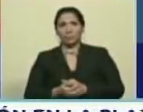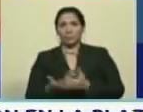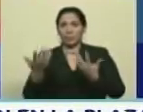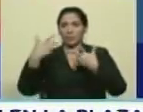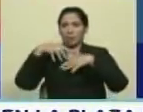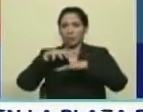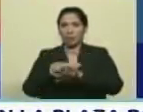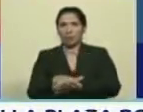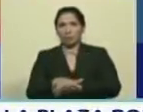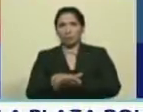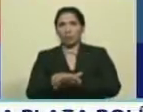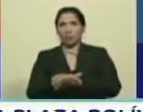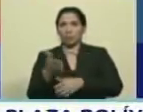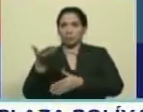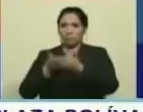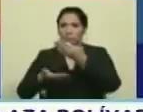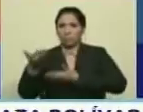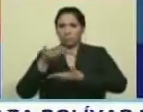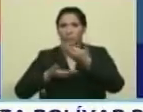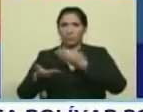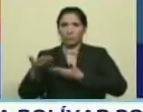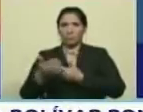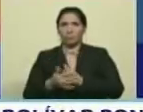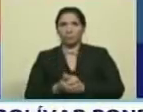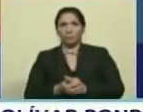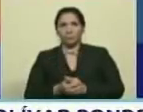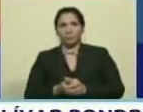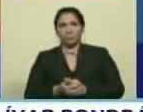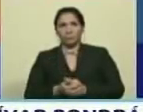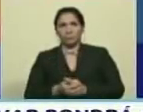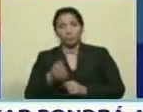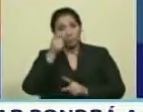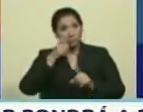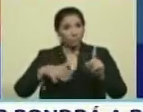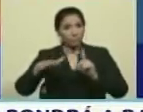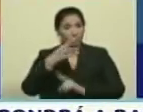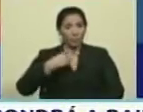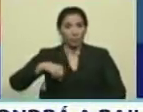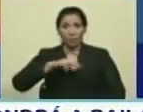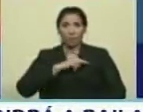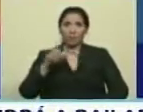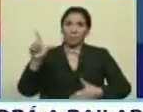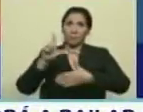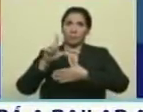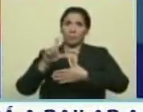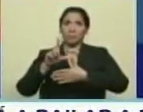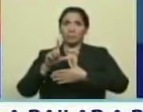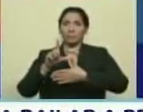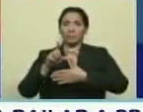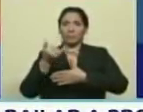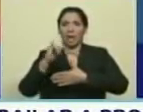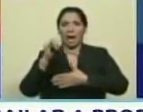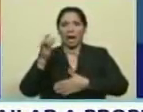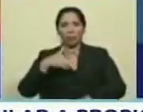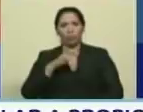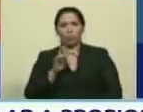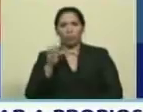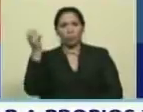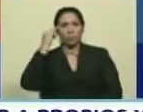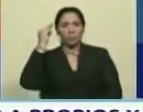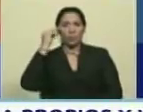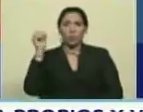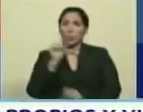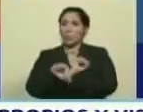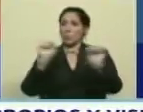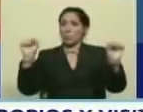integración, cooperación y solidaridad. Los pueblos de nuestra América acumulan una dolorosa memoria. No es